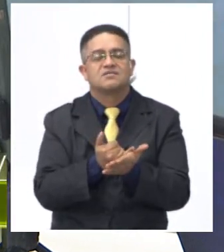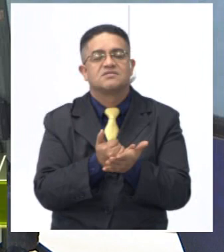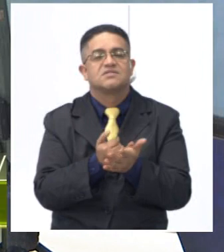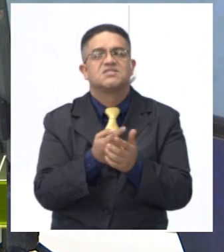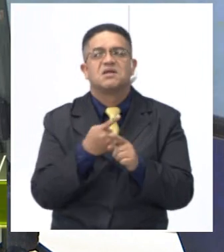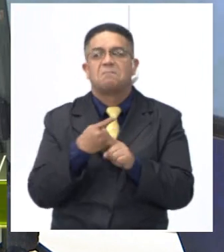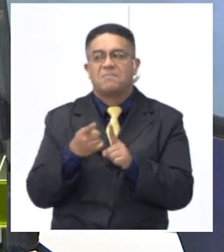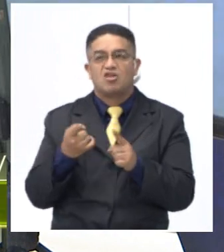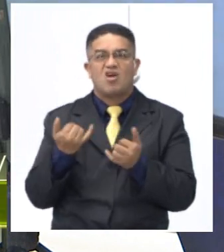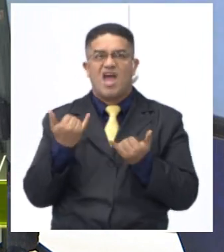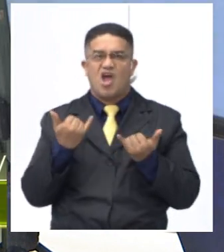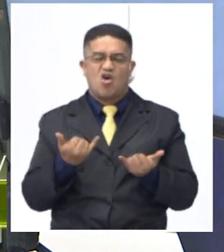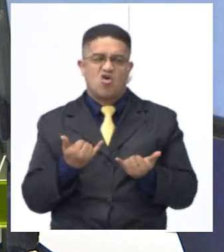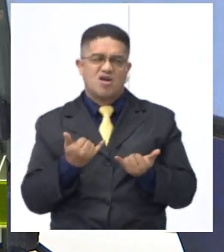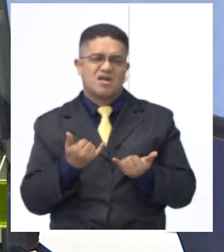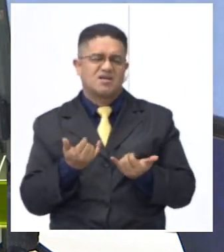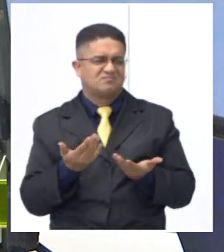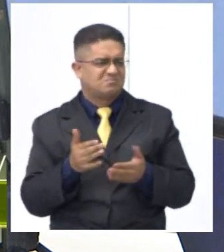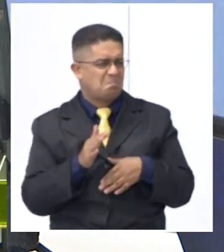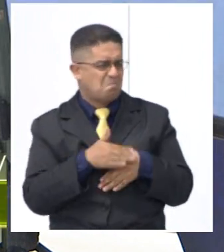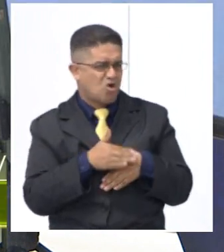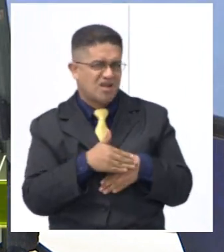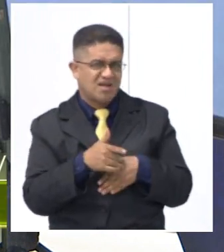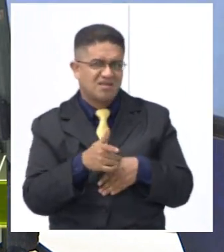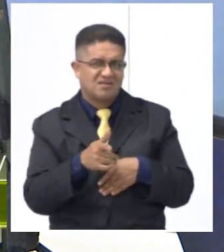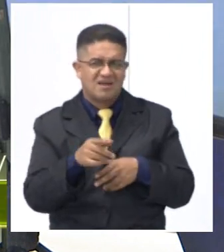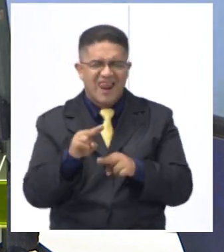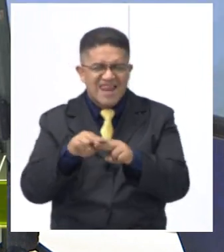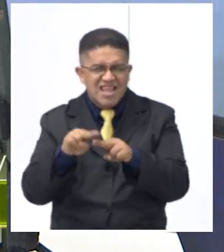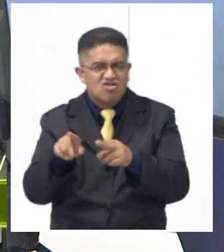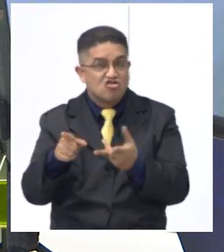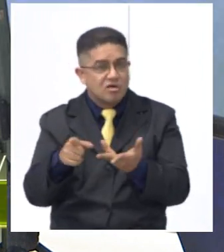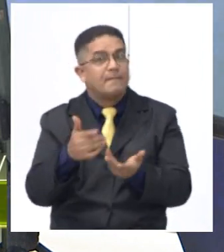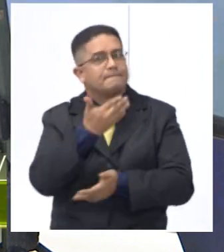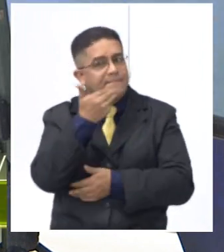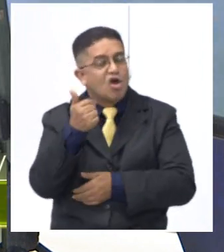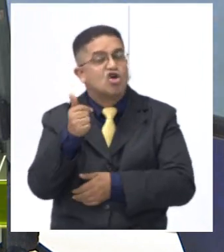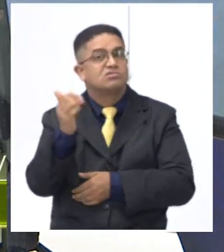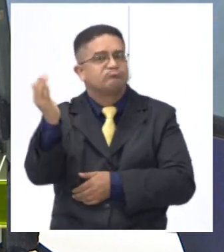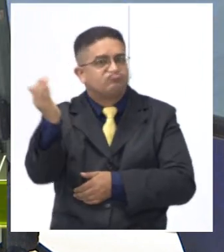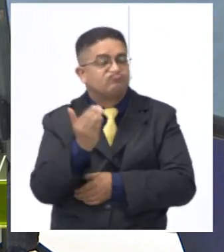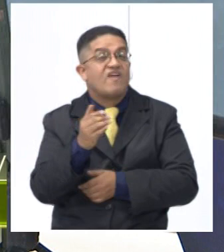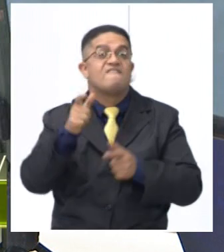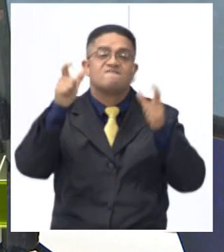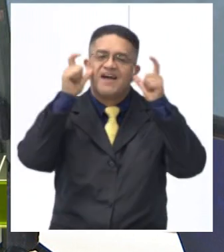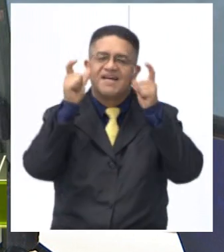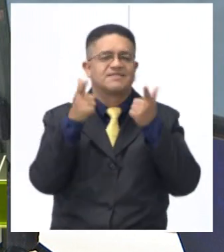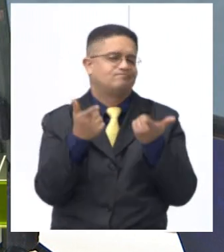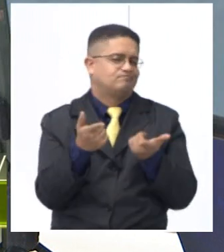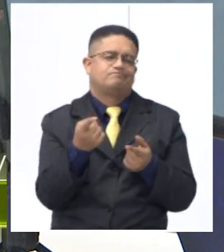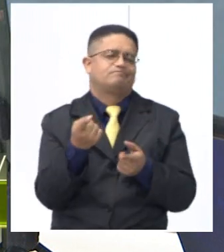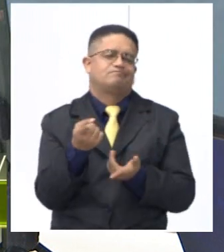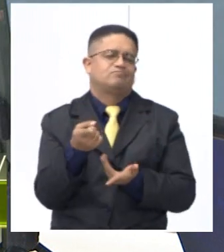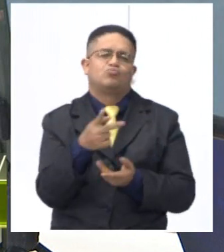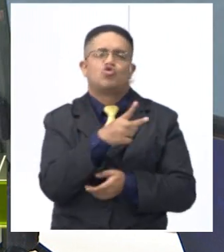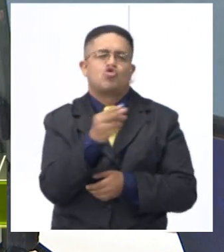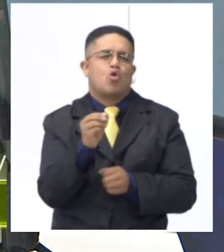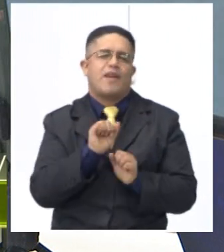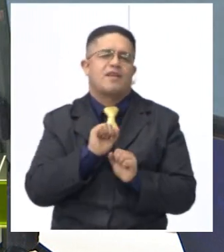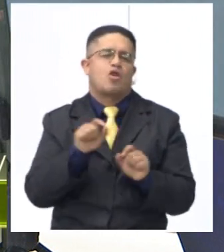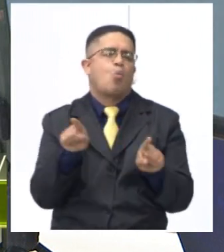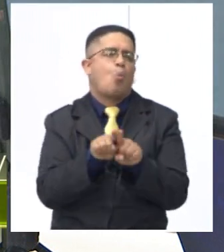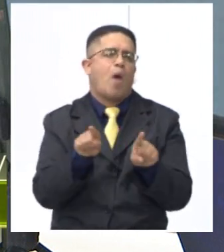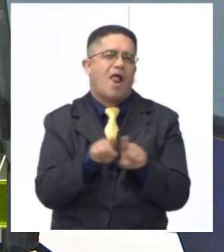científicos ahora: bueno, ¿y por qué no trajeron vacas en vez de traer niñitos? Bueno, porque la vaca no es igual la parte inmunológica. Claro. Y